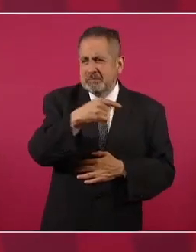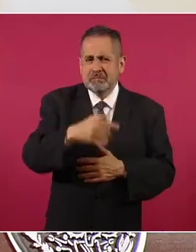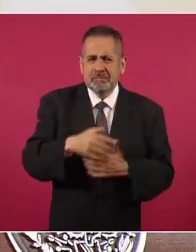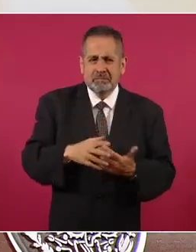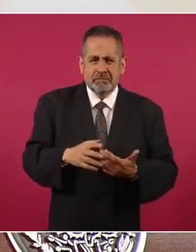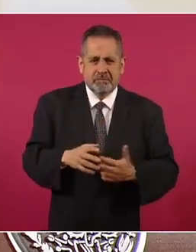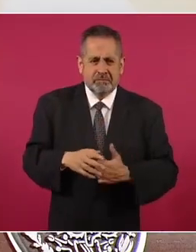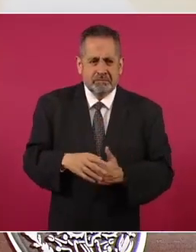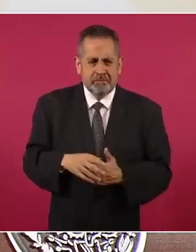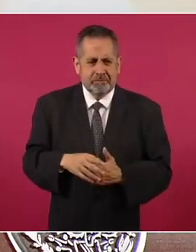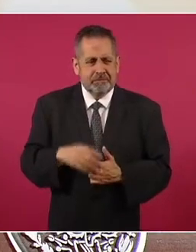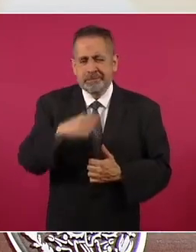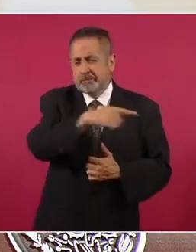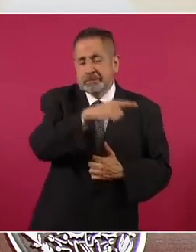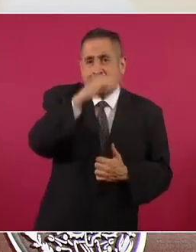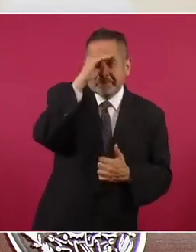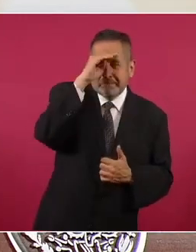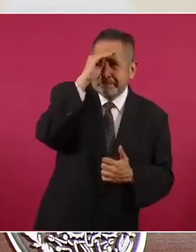de